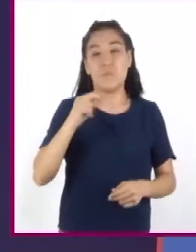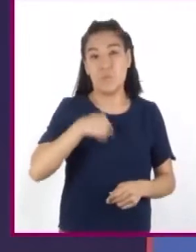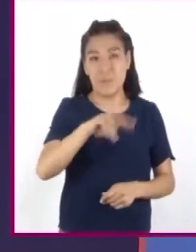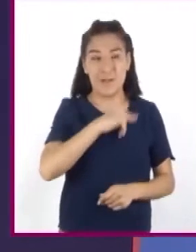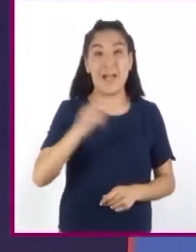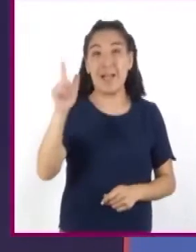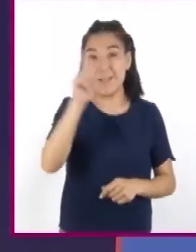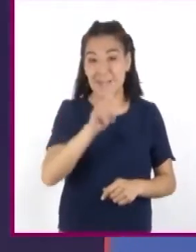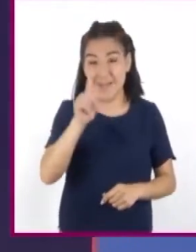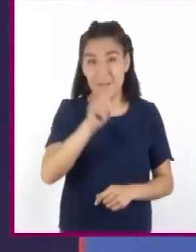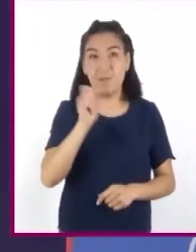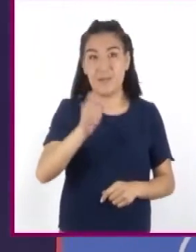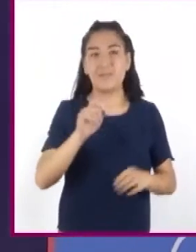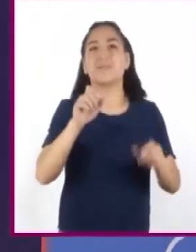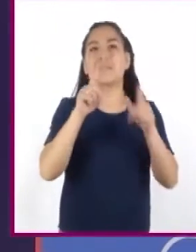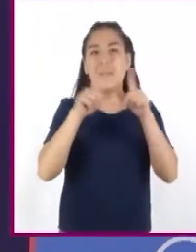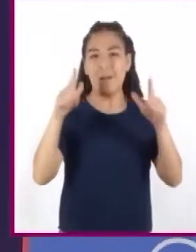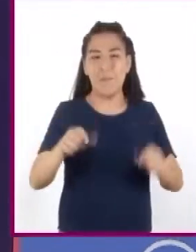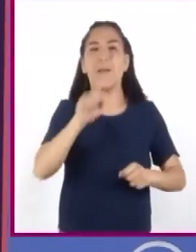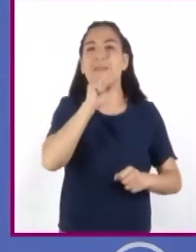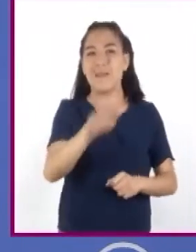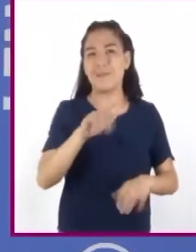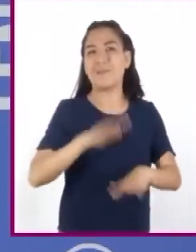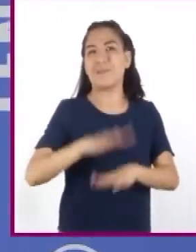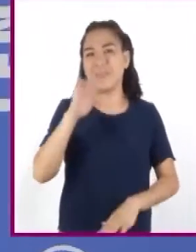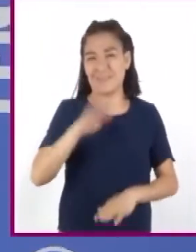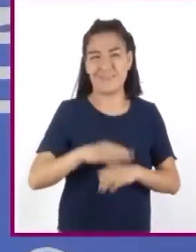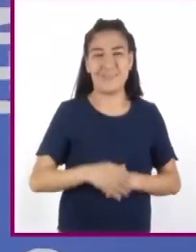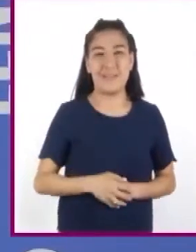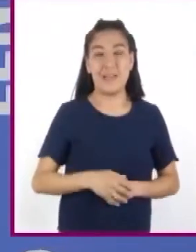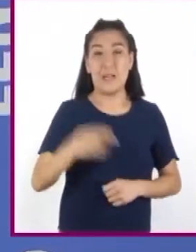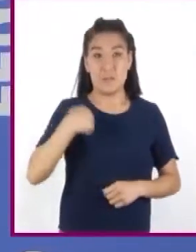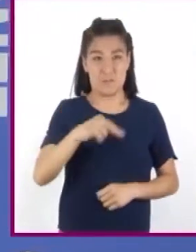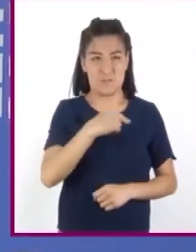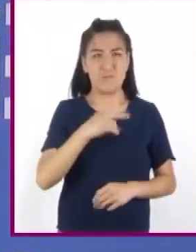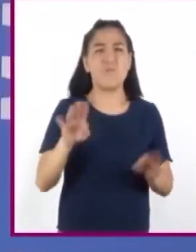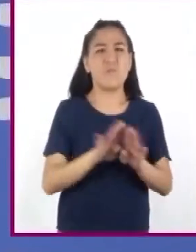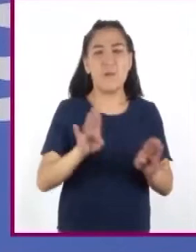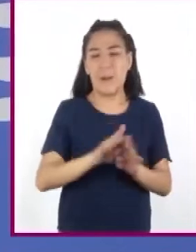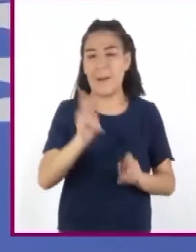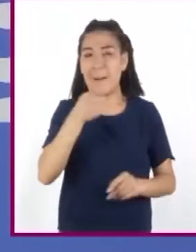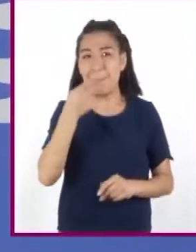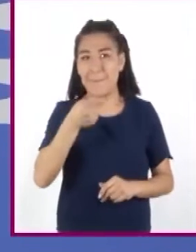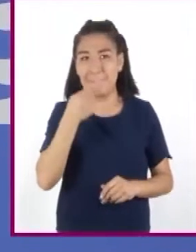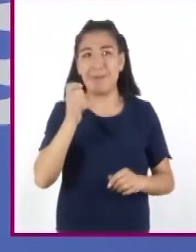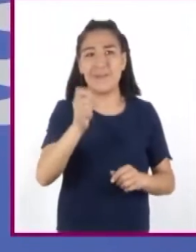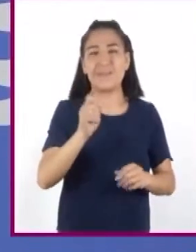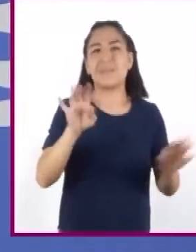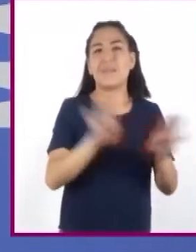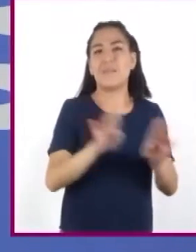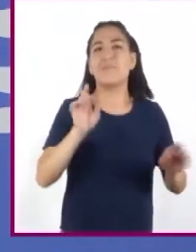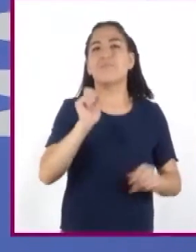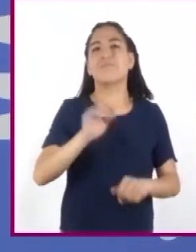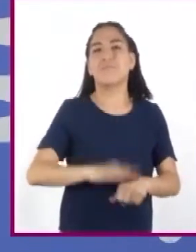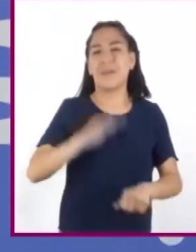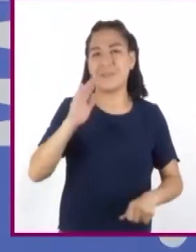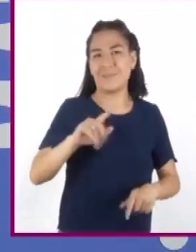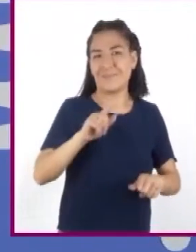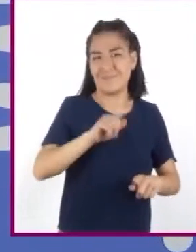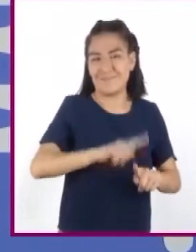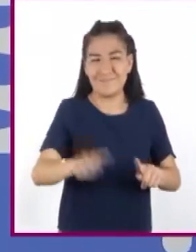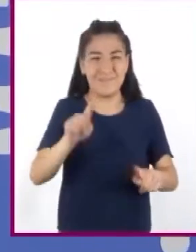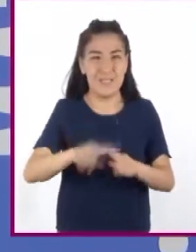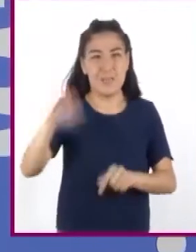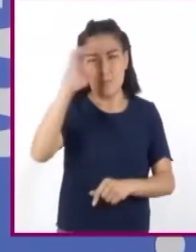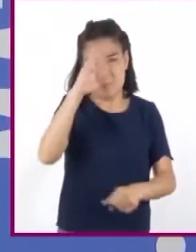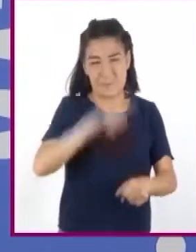uso del lenguaje también lo sea. La manera en la que hablamos es un reflejo de la riqueza cultural. Los materiales que vamos